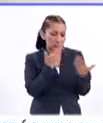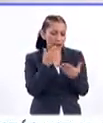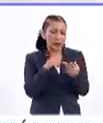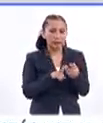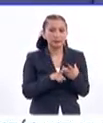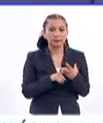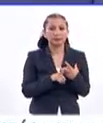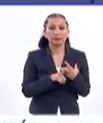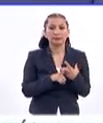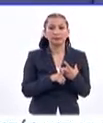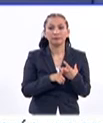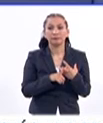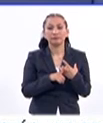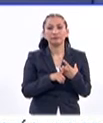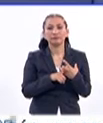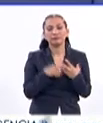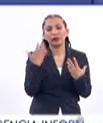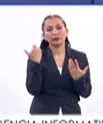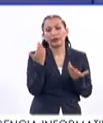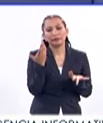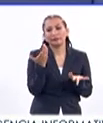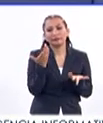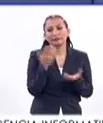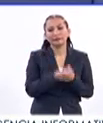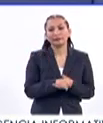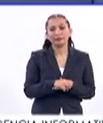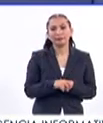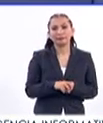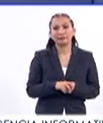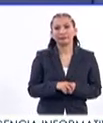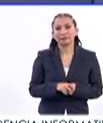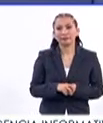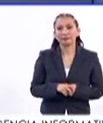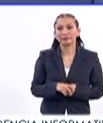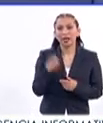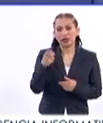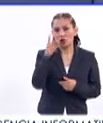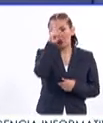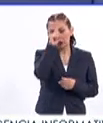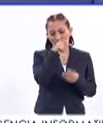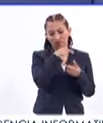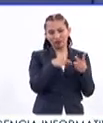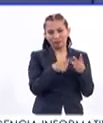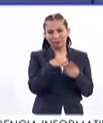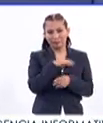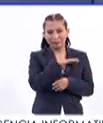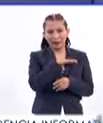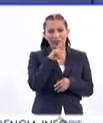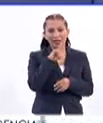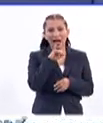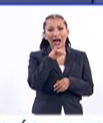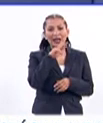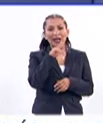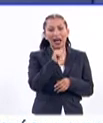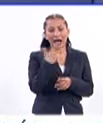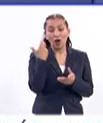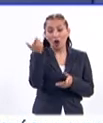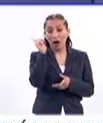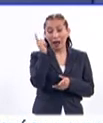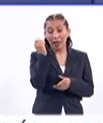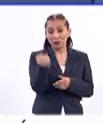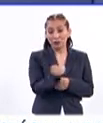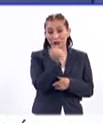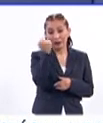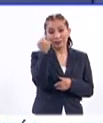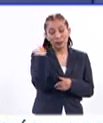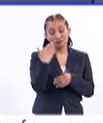estudio y no se den por vencidos fácilmente. Muy bien. Pues nos quedamos con esos consejos, estimada Daira, y te deseamos